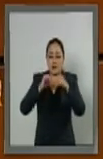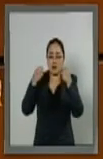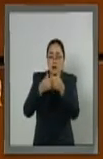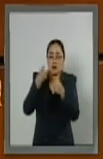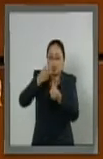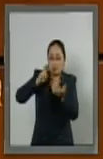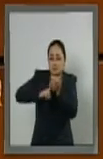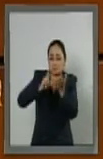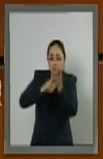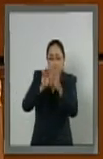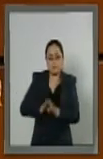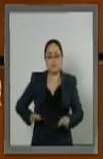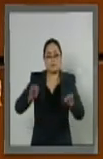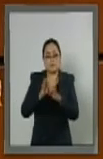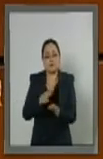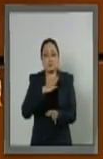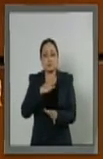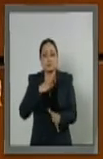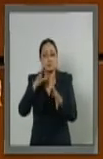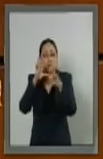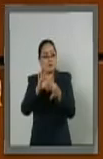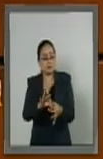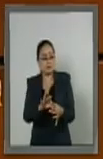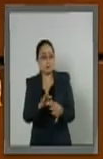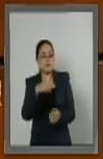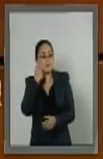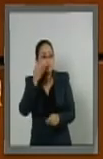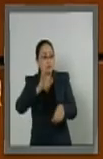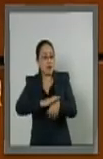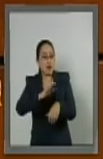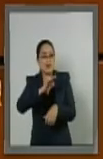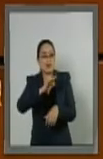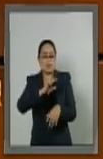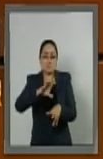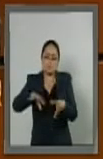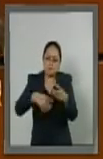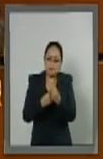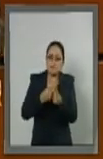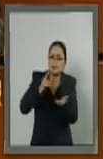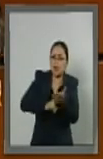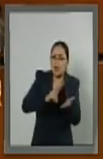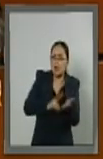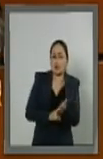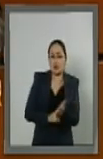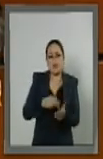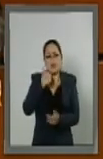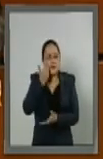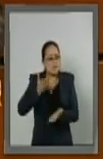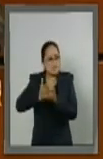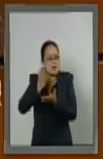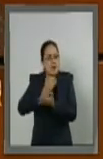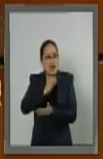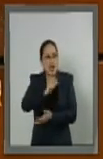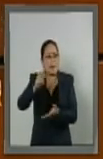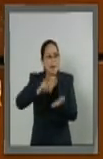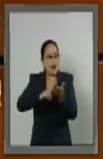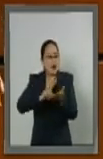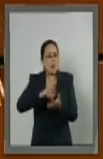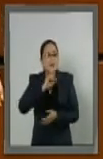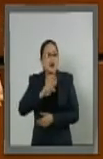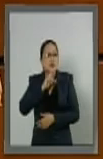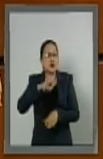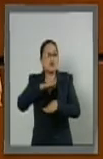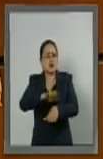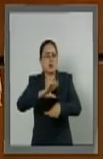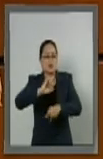relevante, generan mayor valor agregado, tienen acceso a mejores precios en la compra